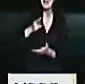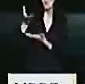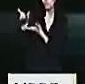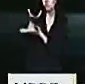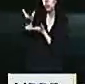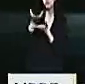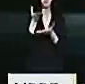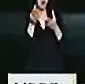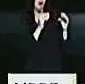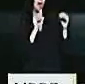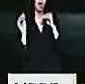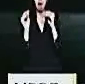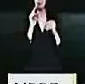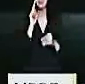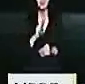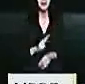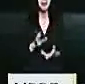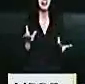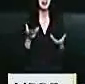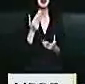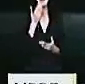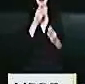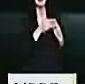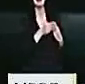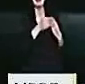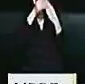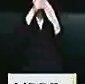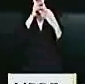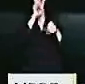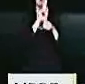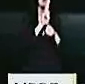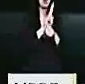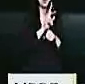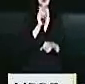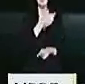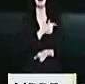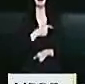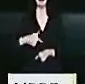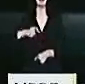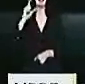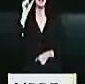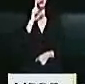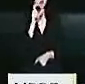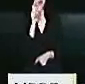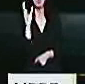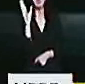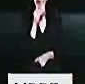ese liderazgo que ejerce el profesor o el presidente curso, etcétera. Vimos lo que pasó cuando volvieron a las